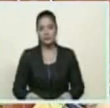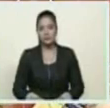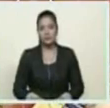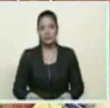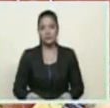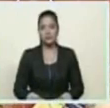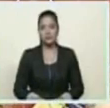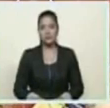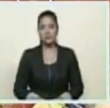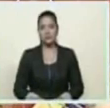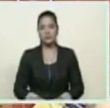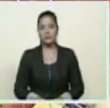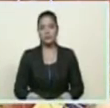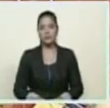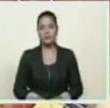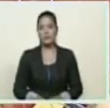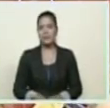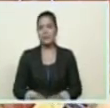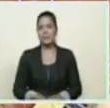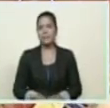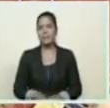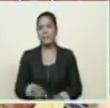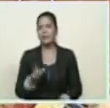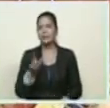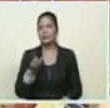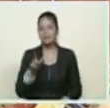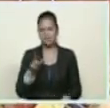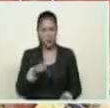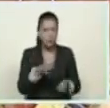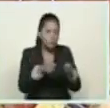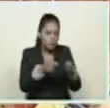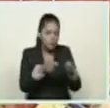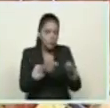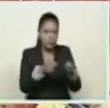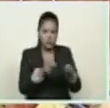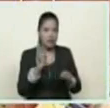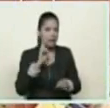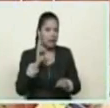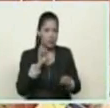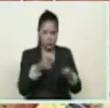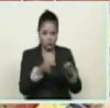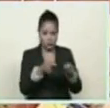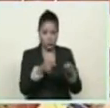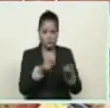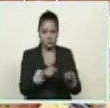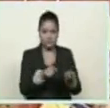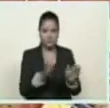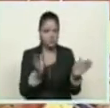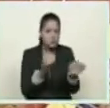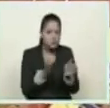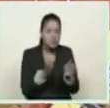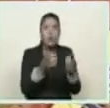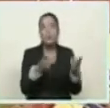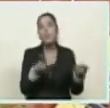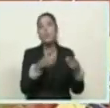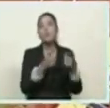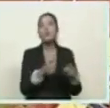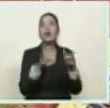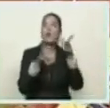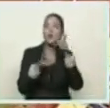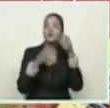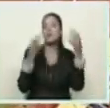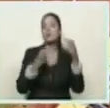y allí un pequeño sonido un equipito el sonido música de la